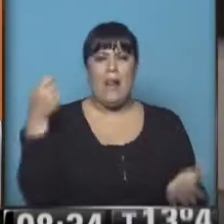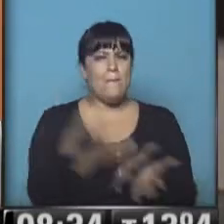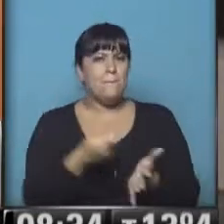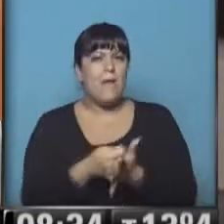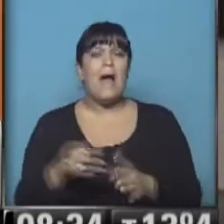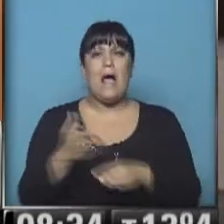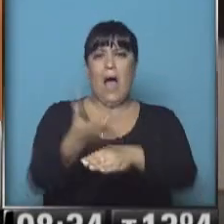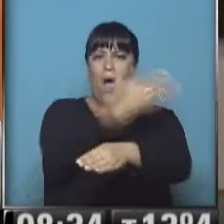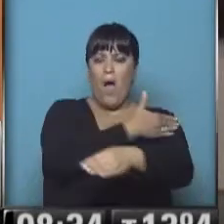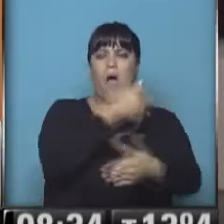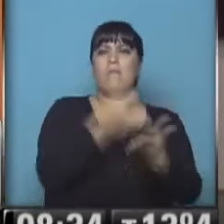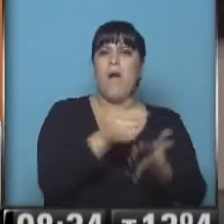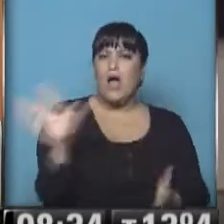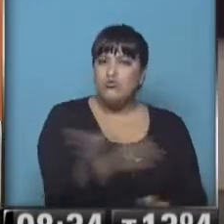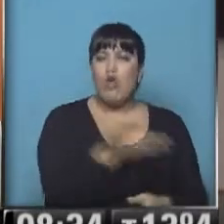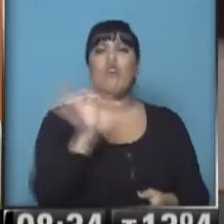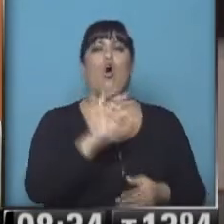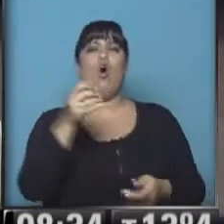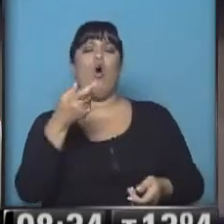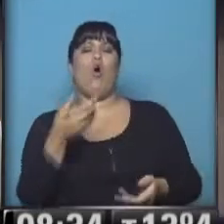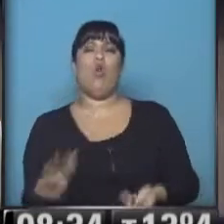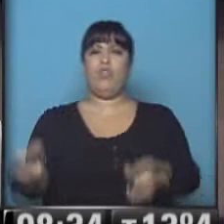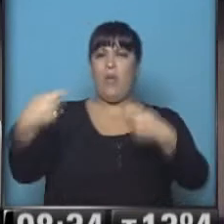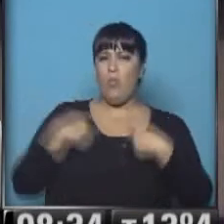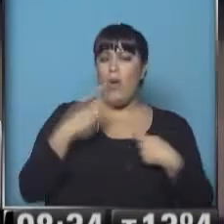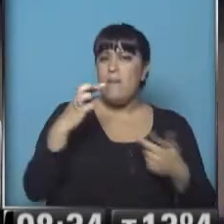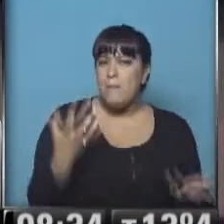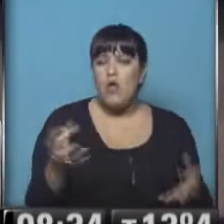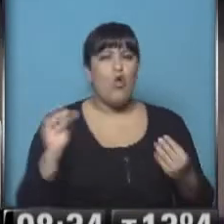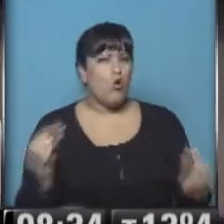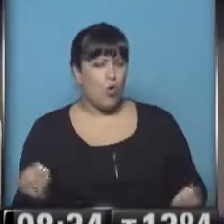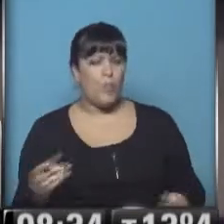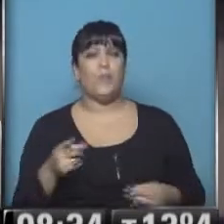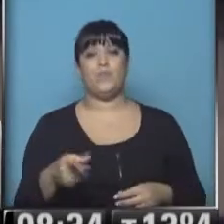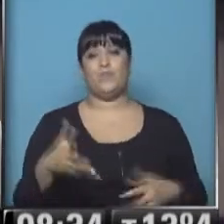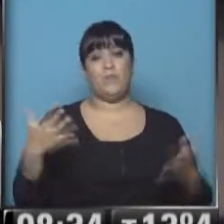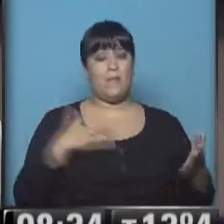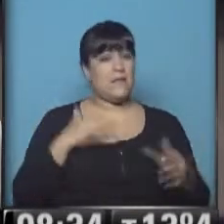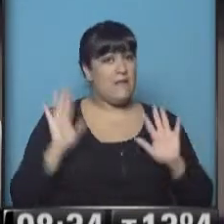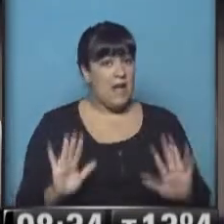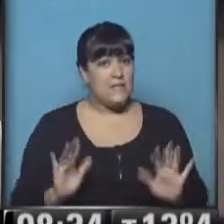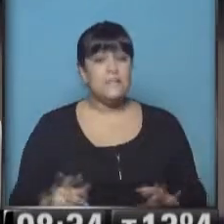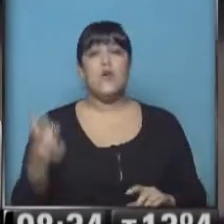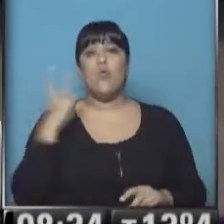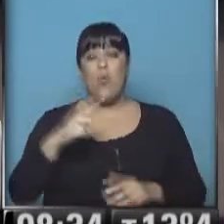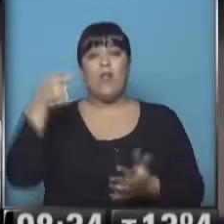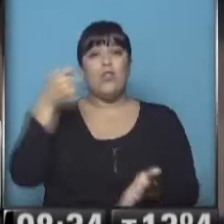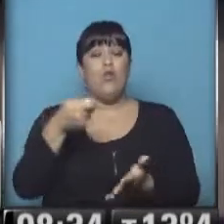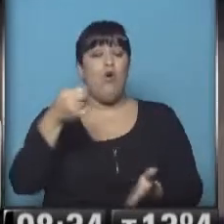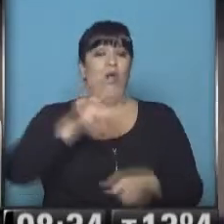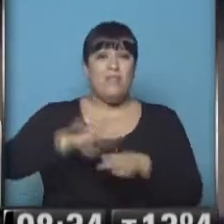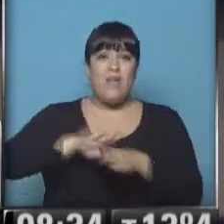lo que no facturar o no que devuelvan divisas con lamentablemente y digo lamentablemente porque las naciones en este caso una vez que pagan la